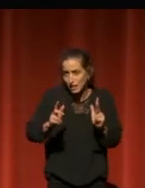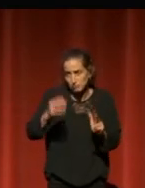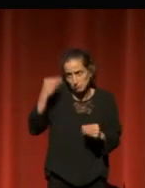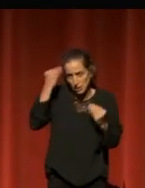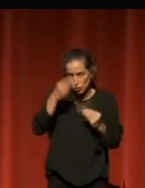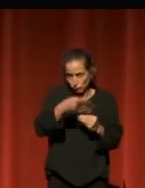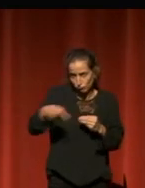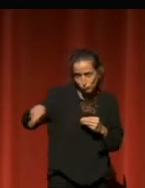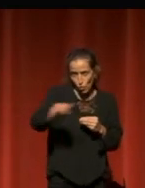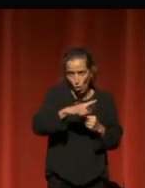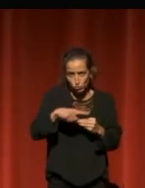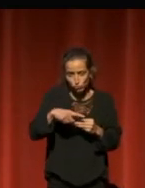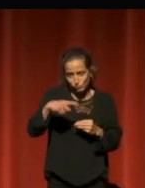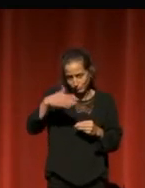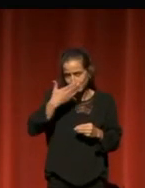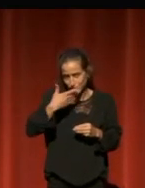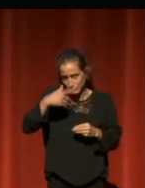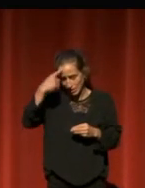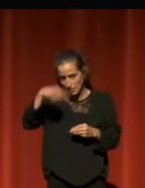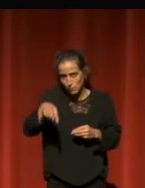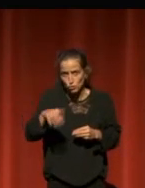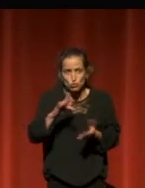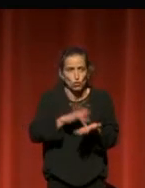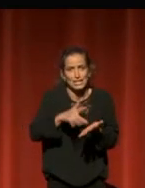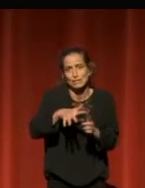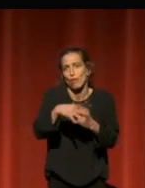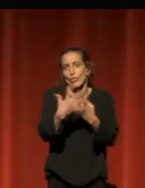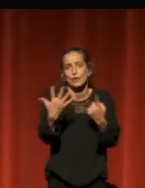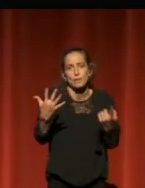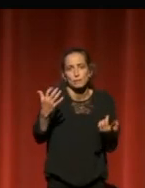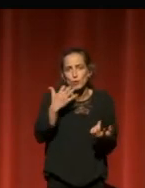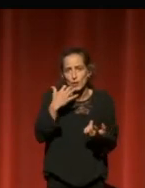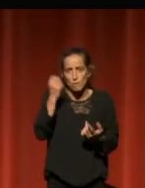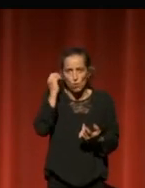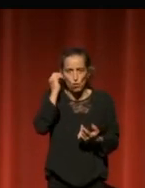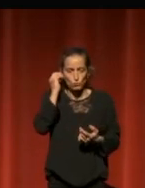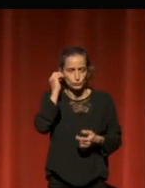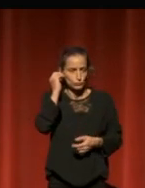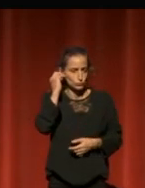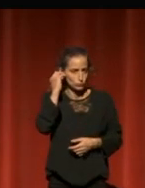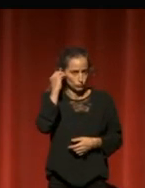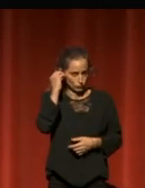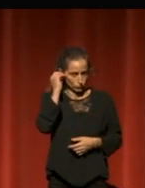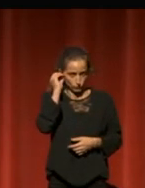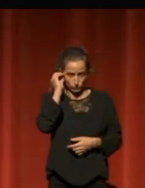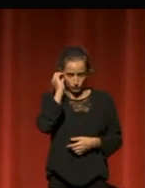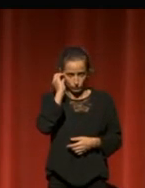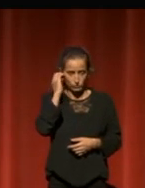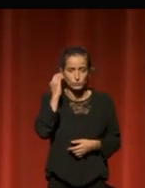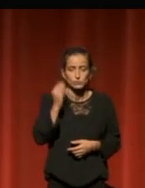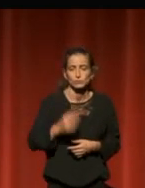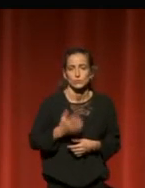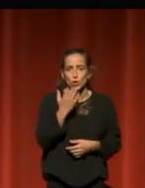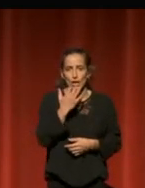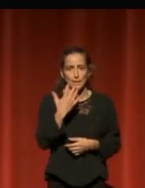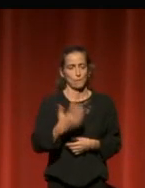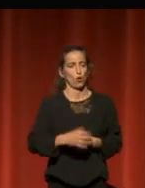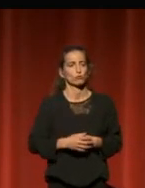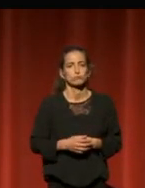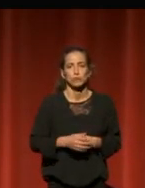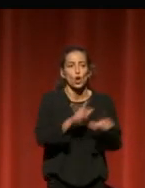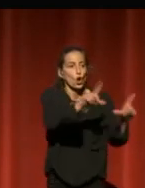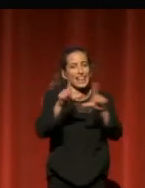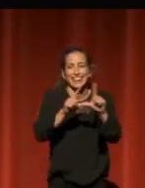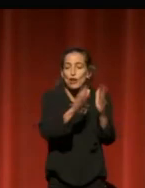conocemos que se han dado casos en los que han querido intervenir en las colecciones de una biblioteca desde